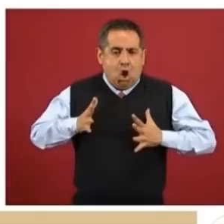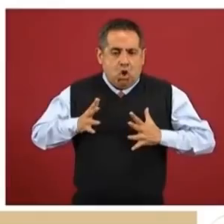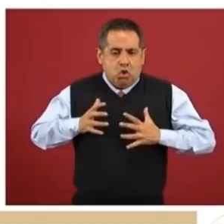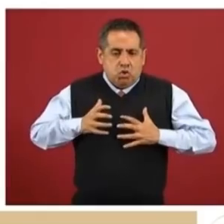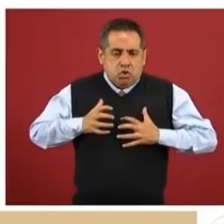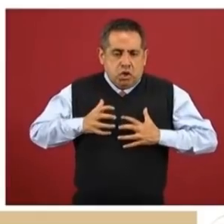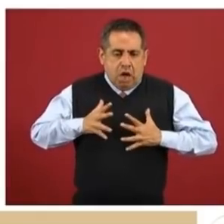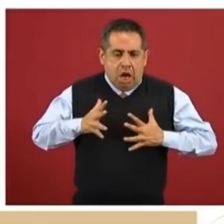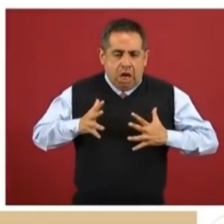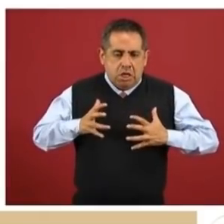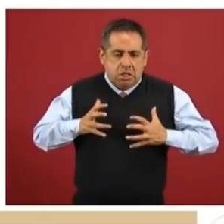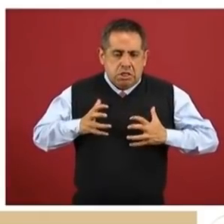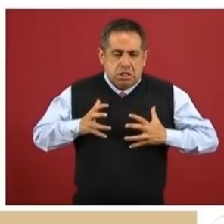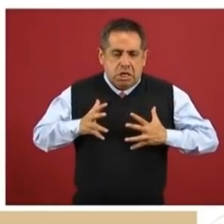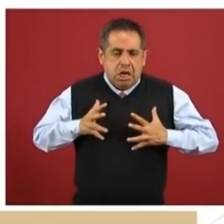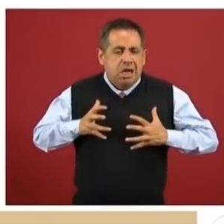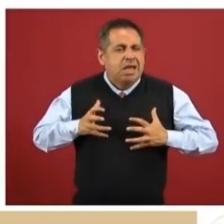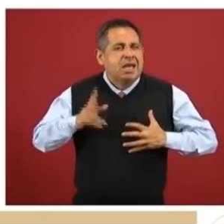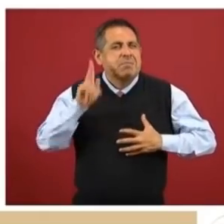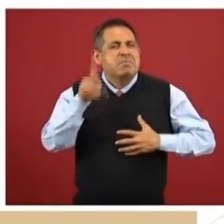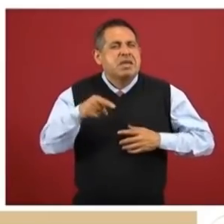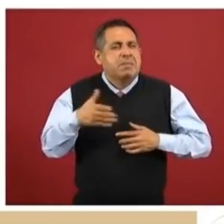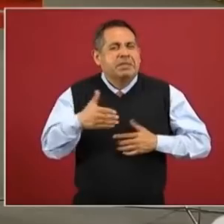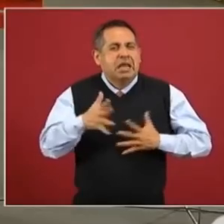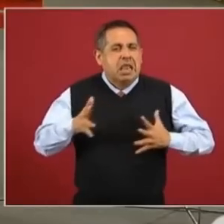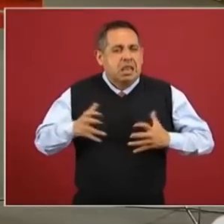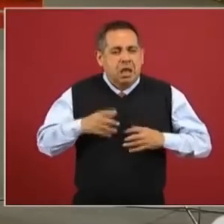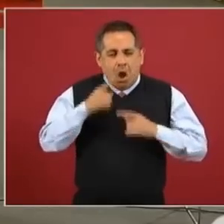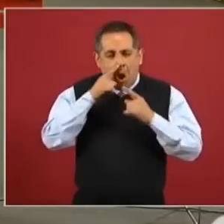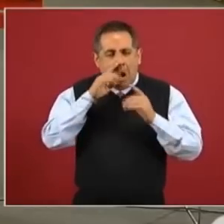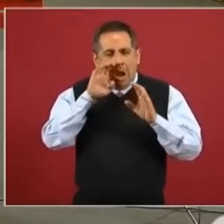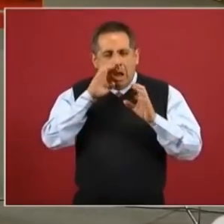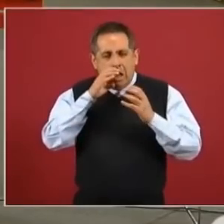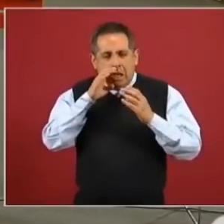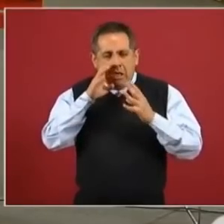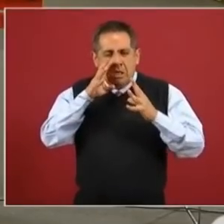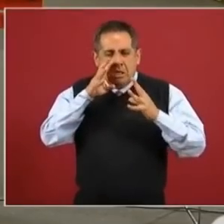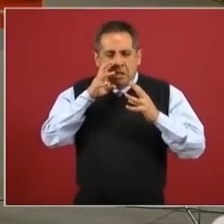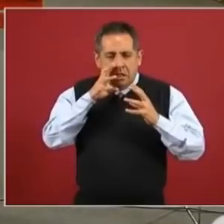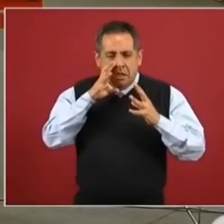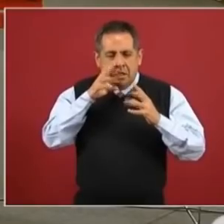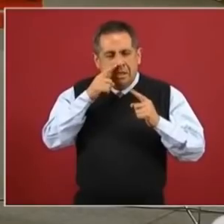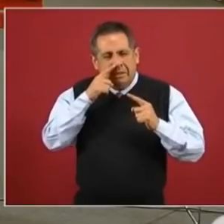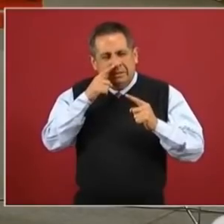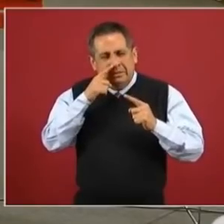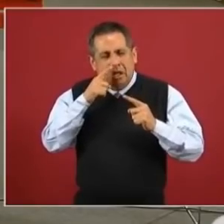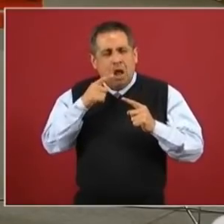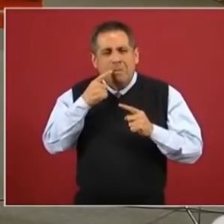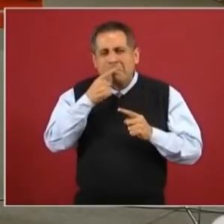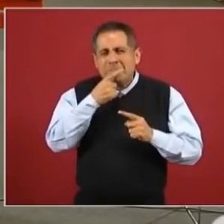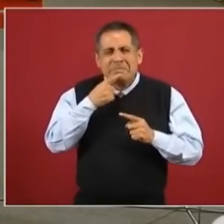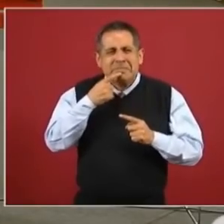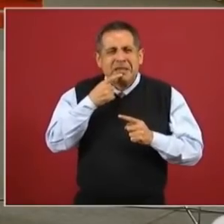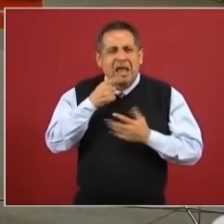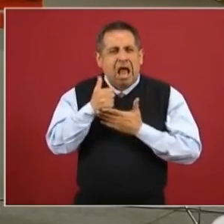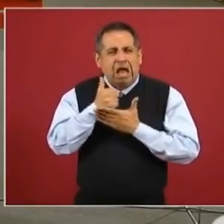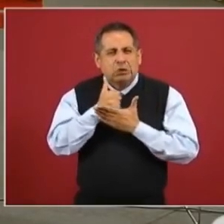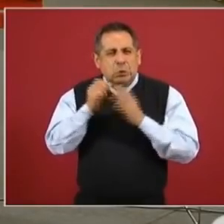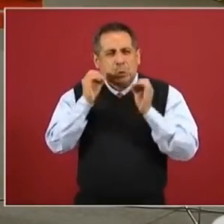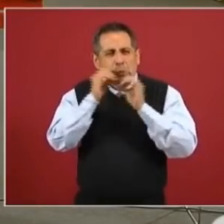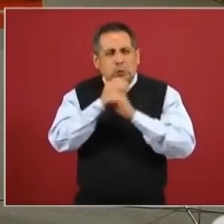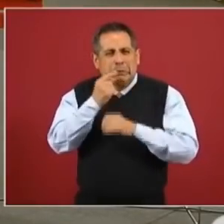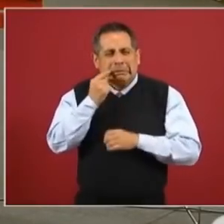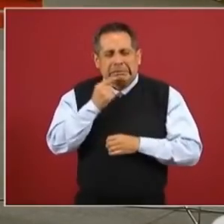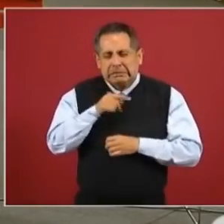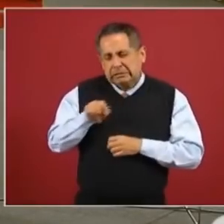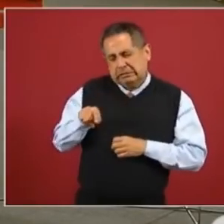los pescaditos, ¿no? Aleteo nasal, o su boquita puede estar más azul, más oscura. Entonces,